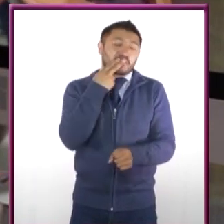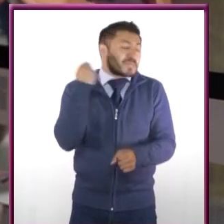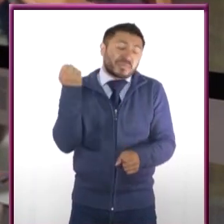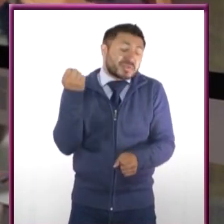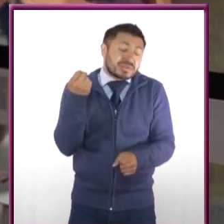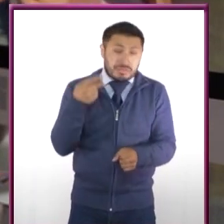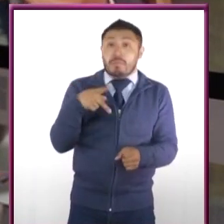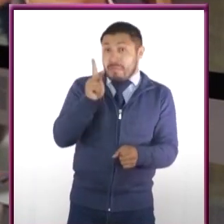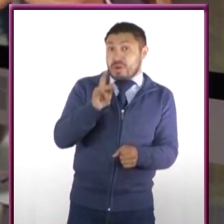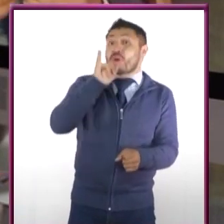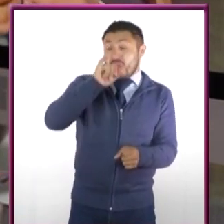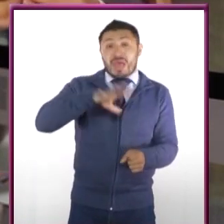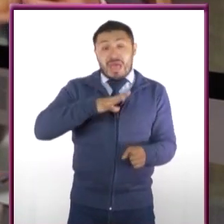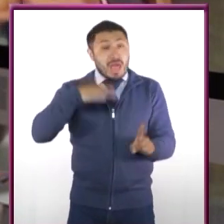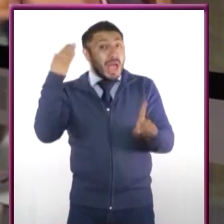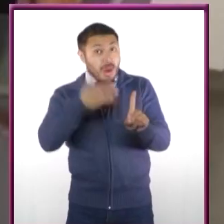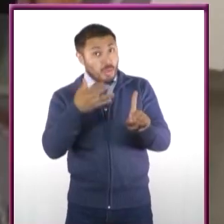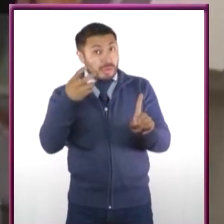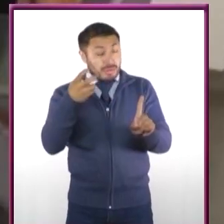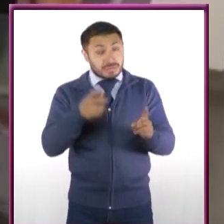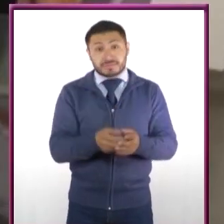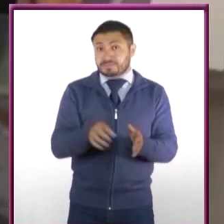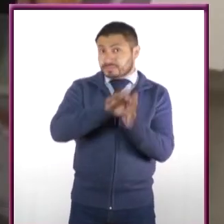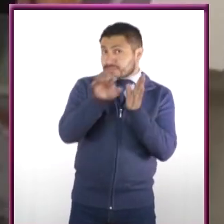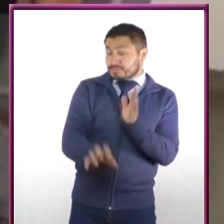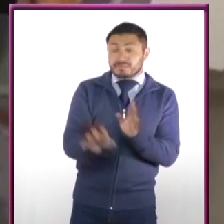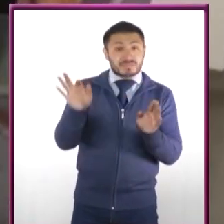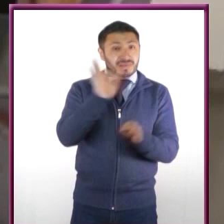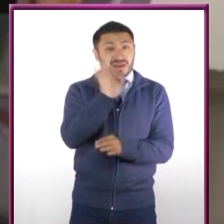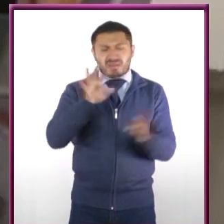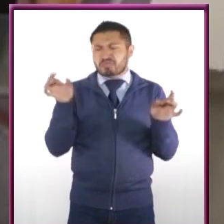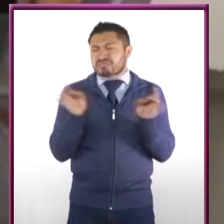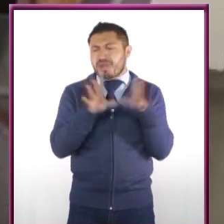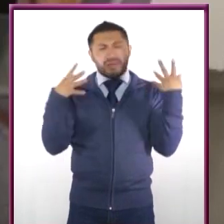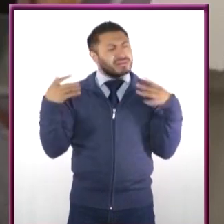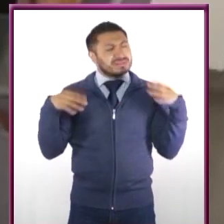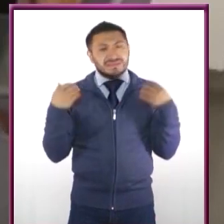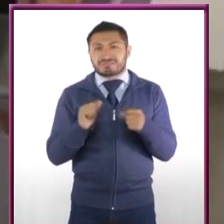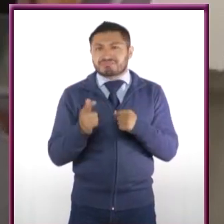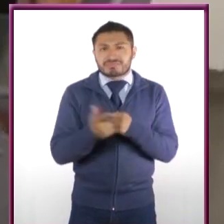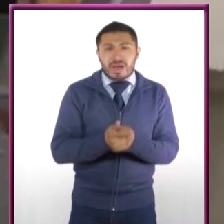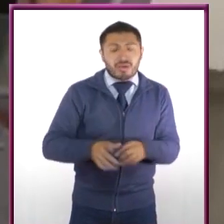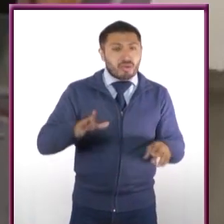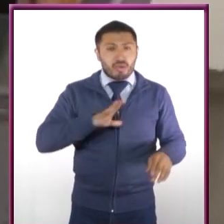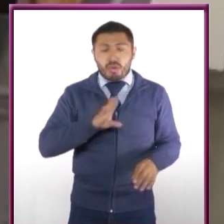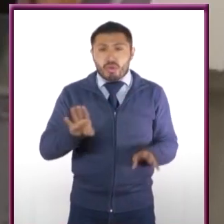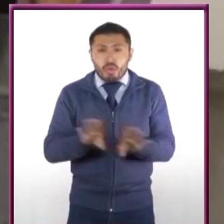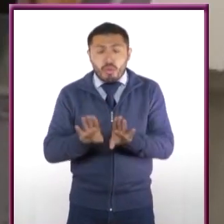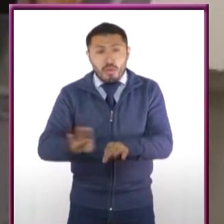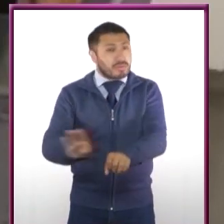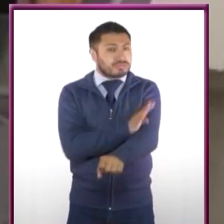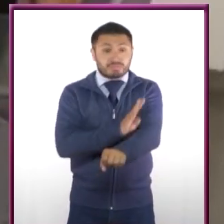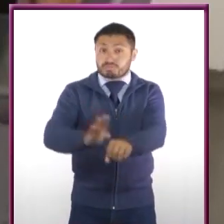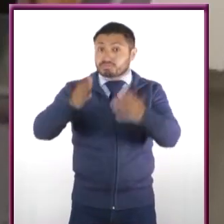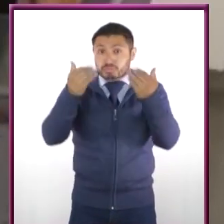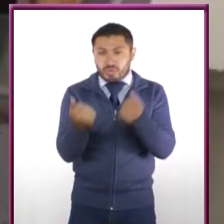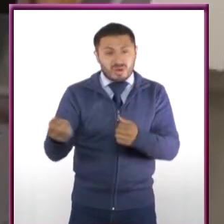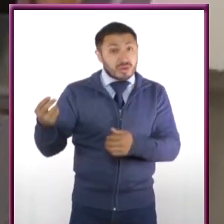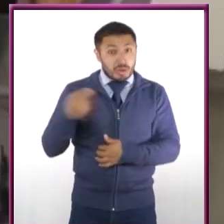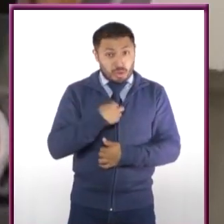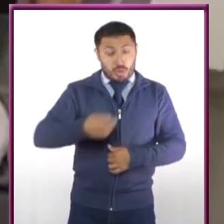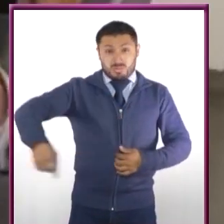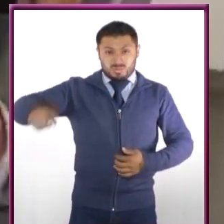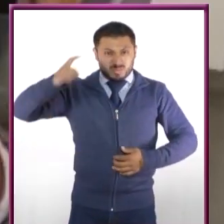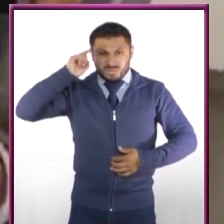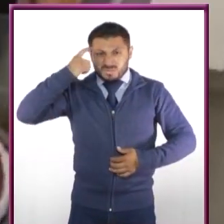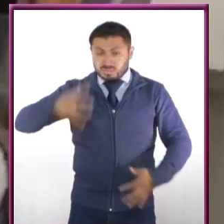pero la verdad es que sí. Por ejemplo, si de pronto algo nos hacen que no nos conviene y necesitamos enojarnos,